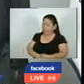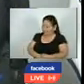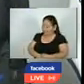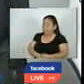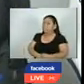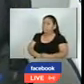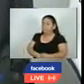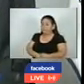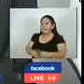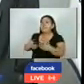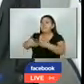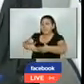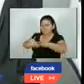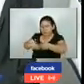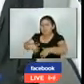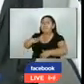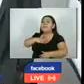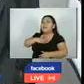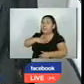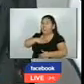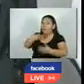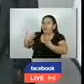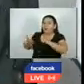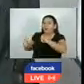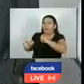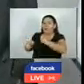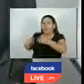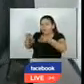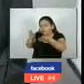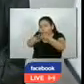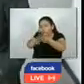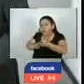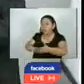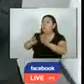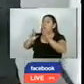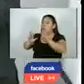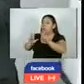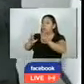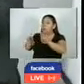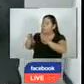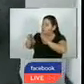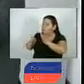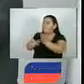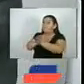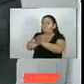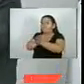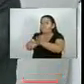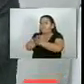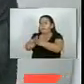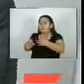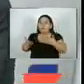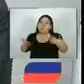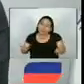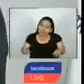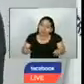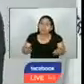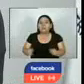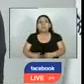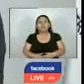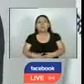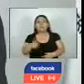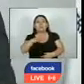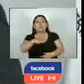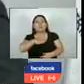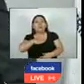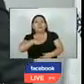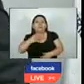sí tenemos. Tuvimos la asistencia de 8 empresas que mostraron interés en poder